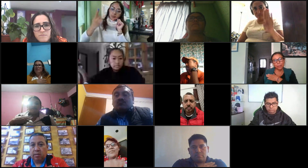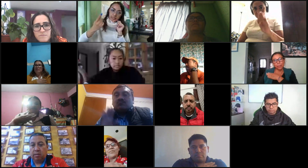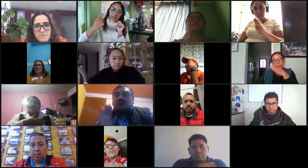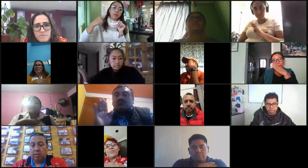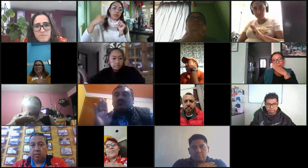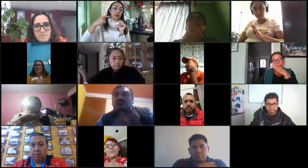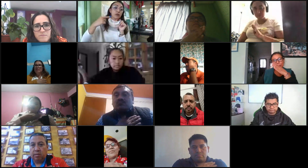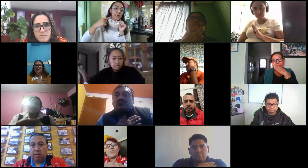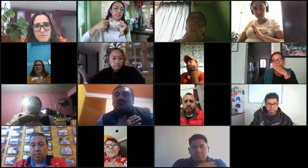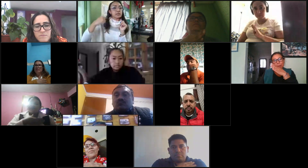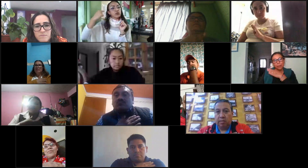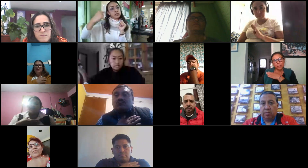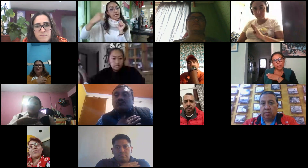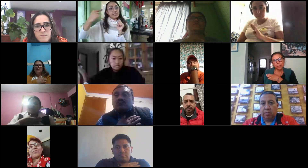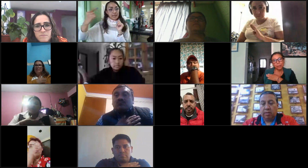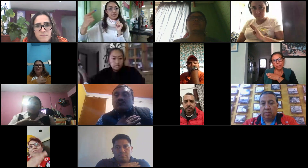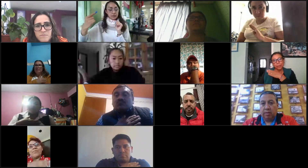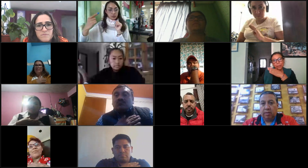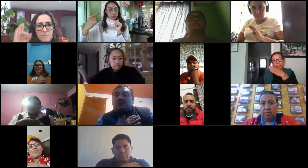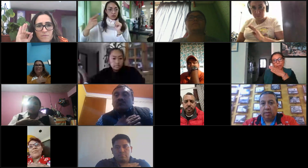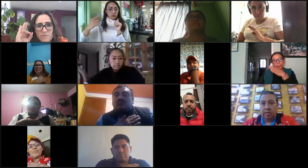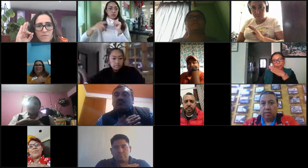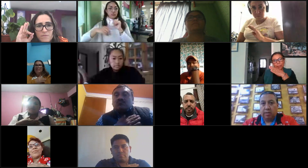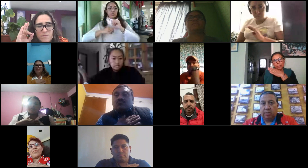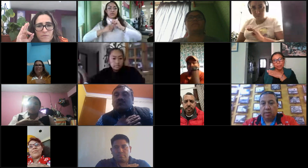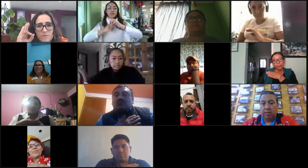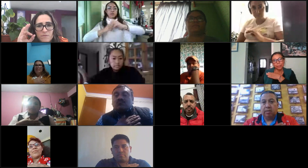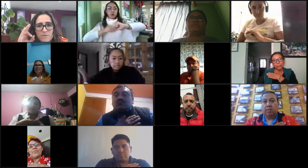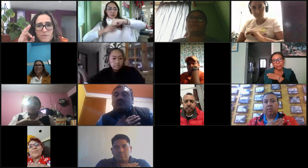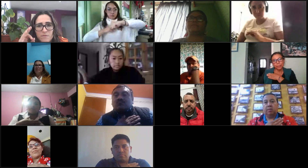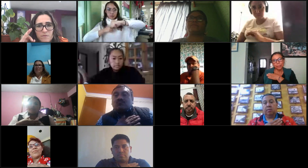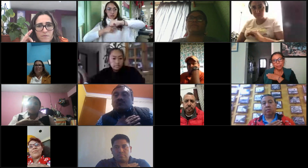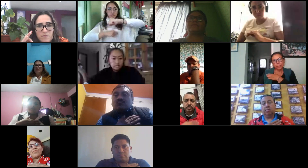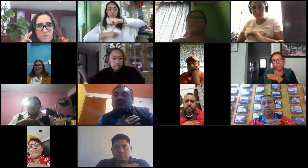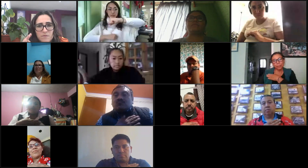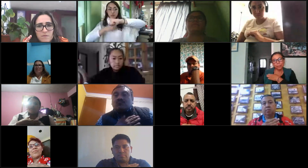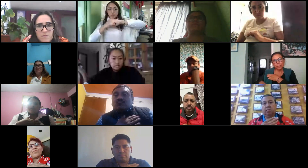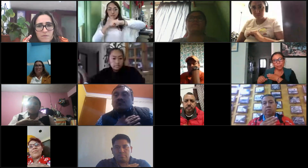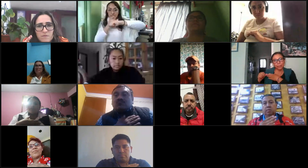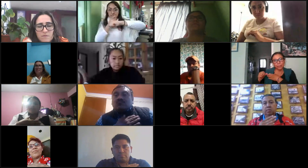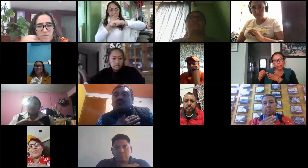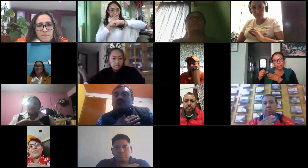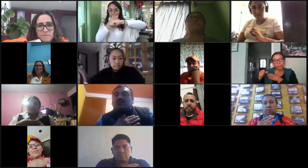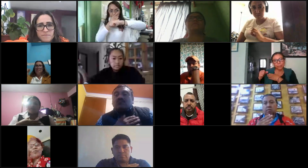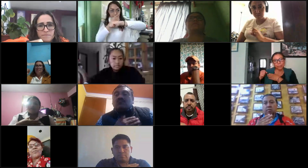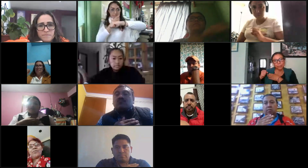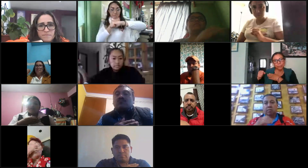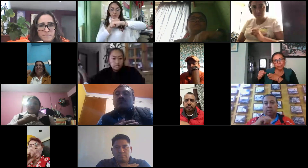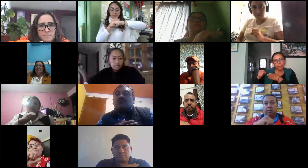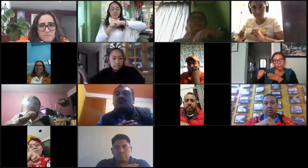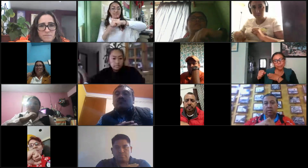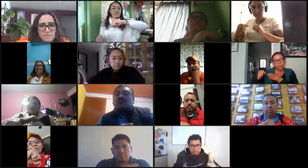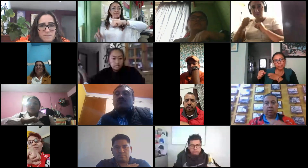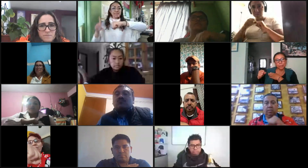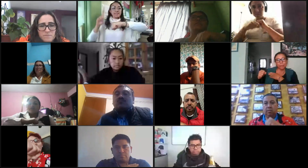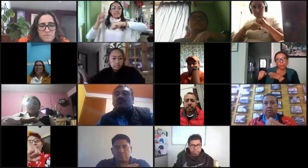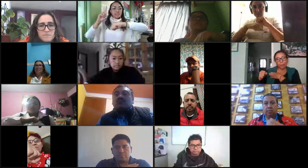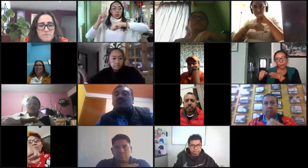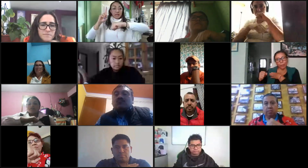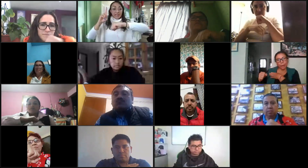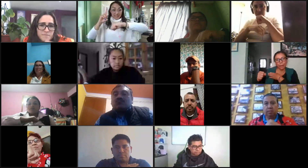Y después voy a colocar si son días, tardes o noches. Sobre mi puño, en mi mano base, que es la que no estoy ocupando